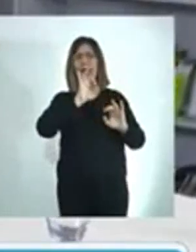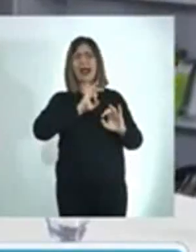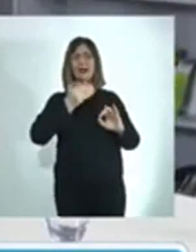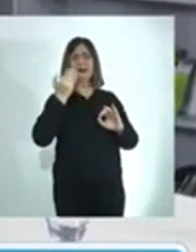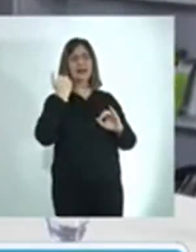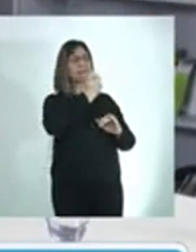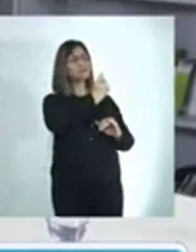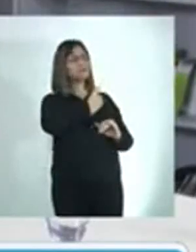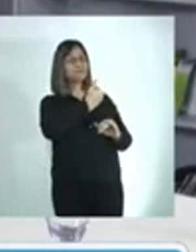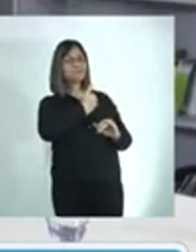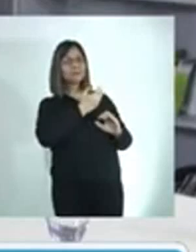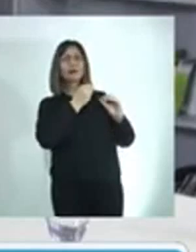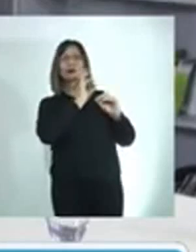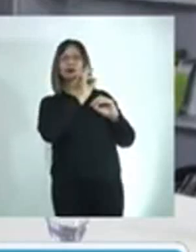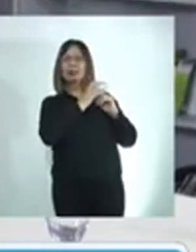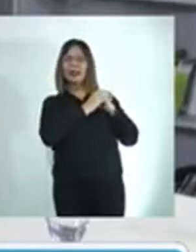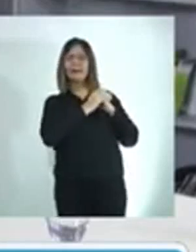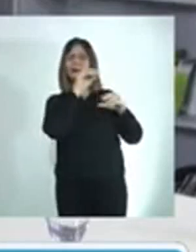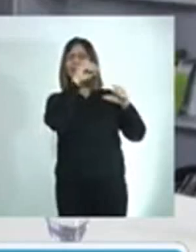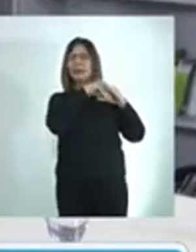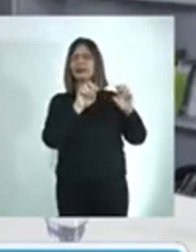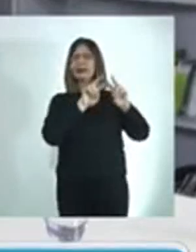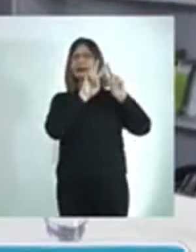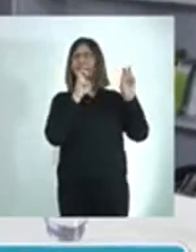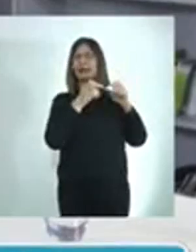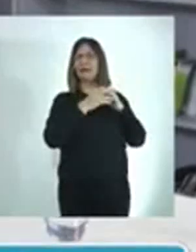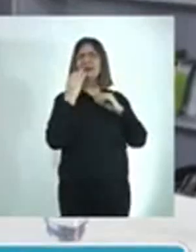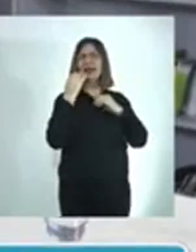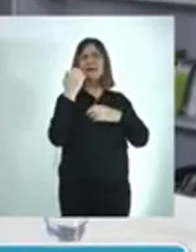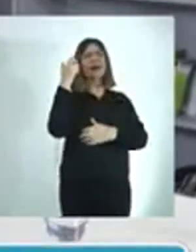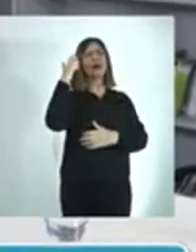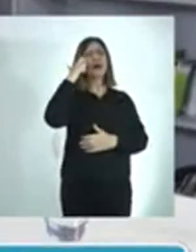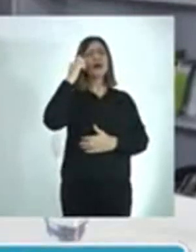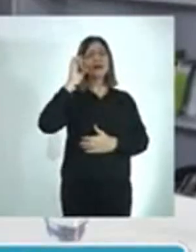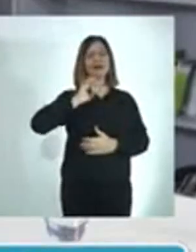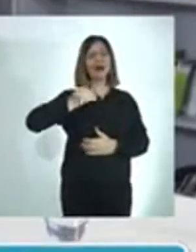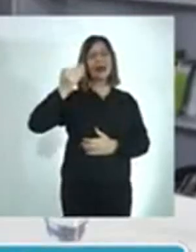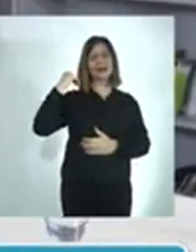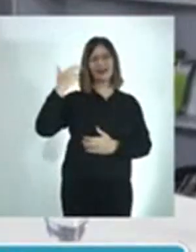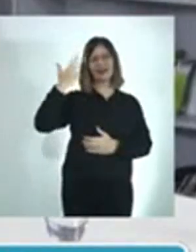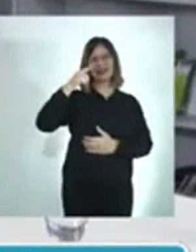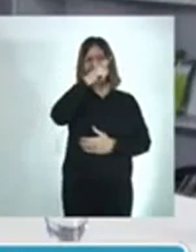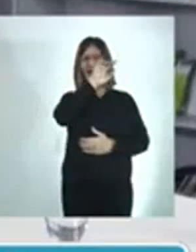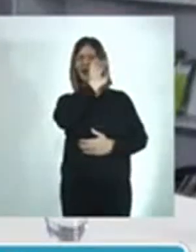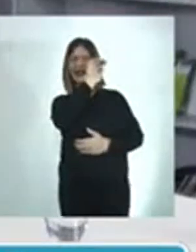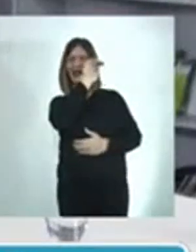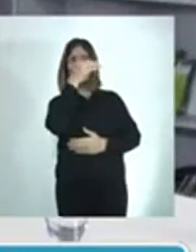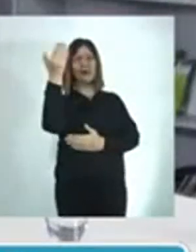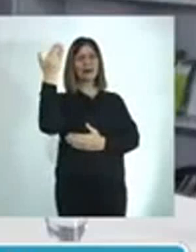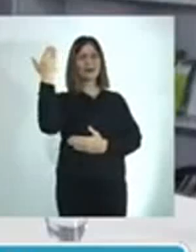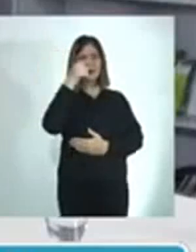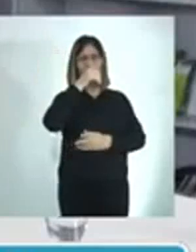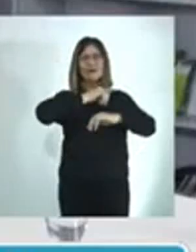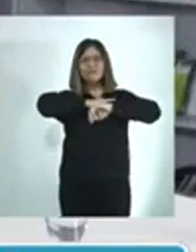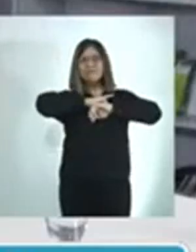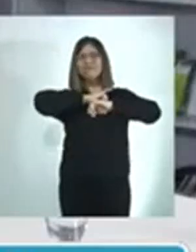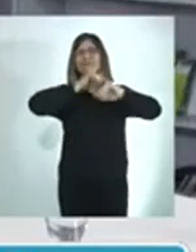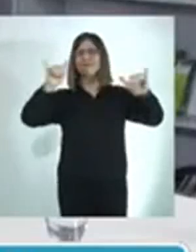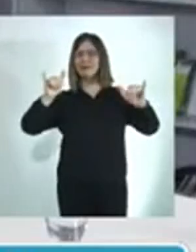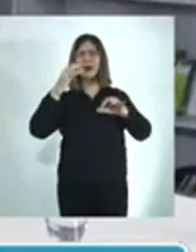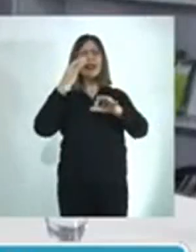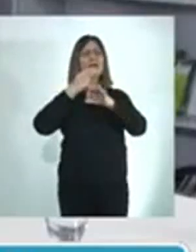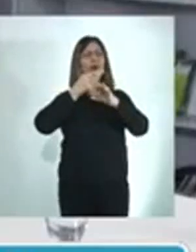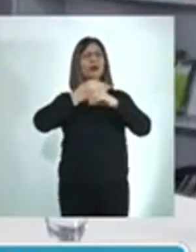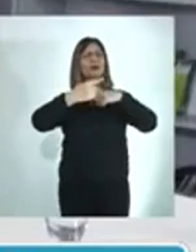lo cerraron al mismo, en la apertura y en el cierre del congreso en Club Caja, y dijo, esta es la educación que